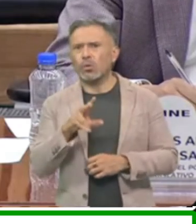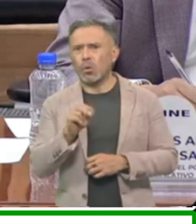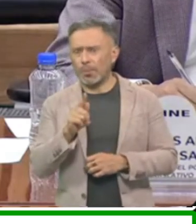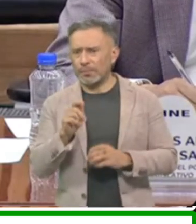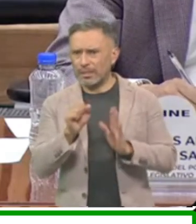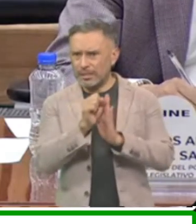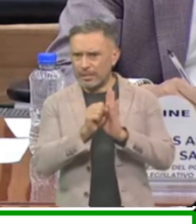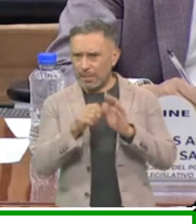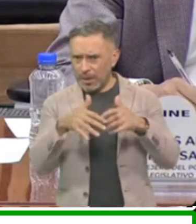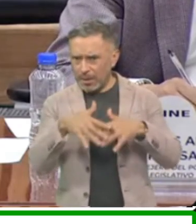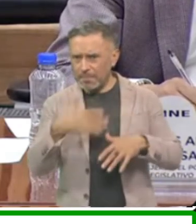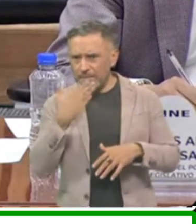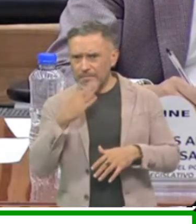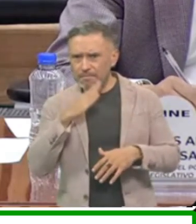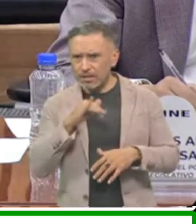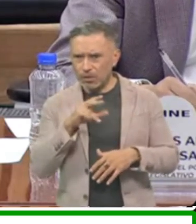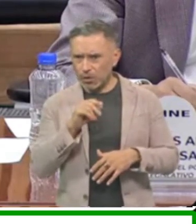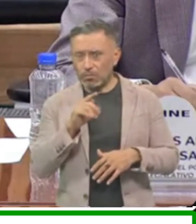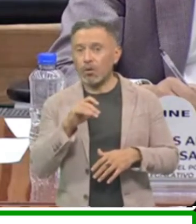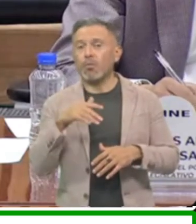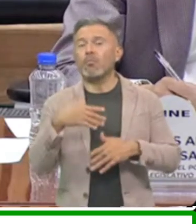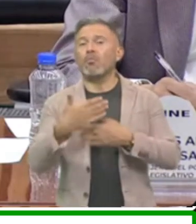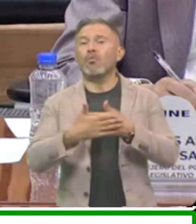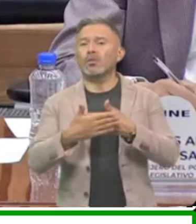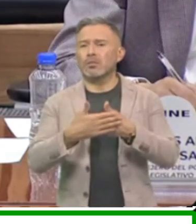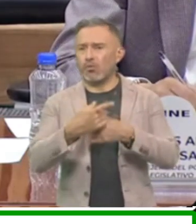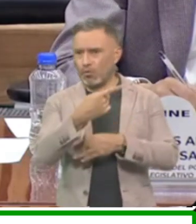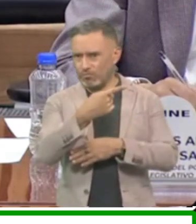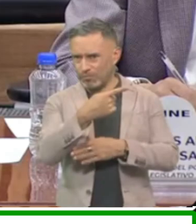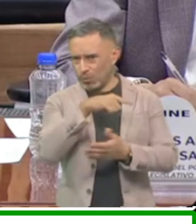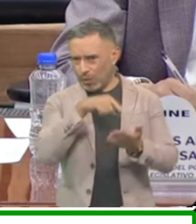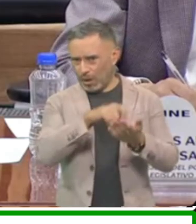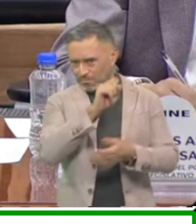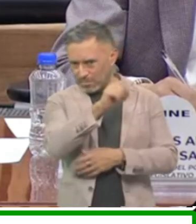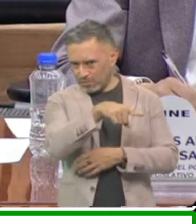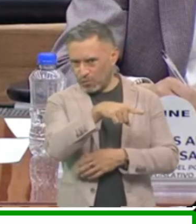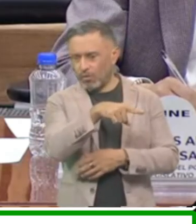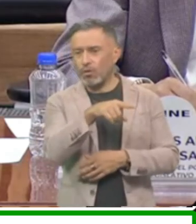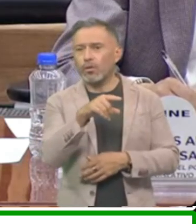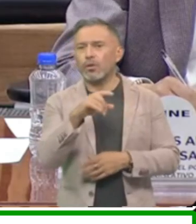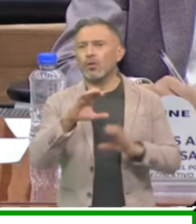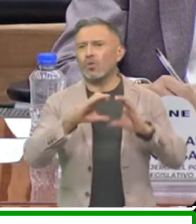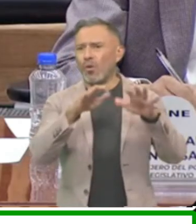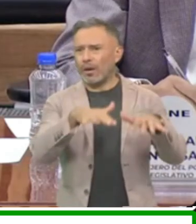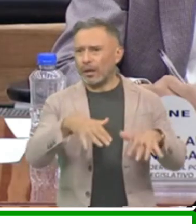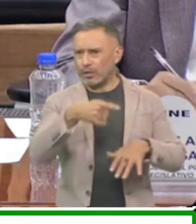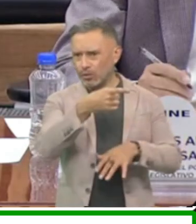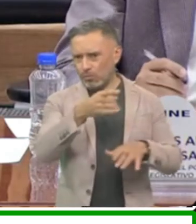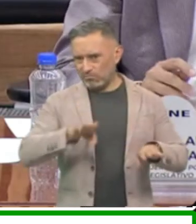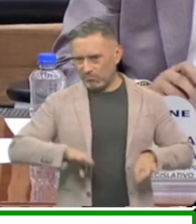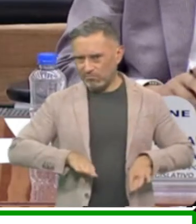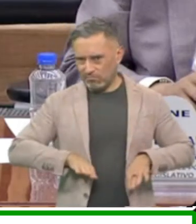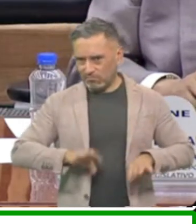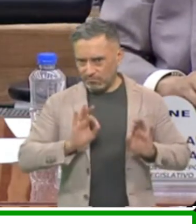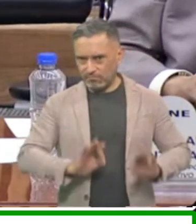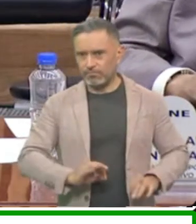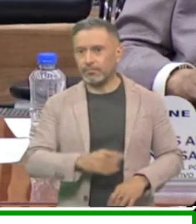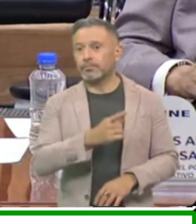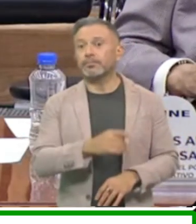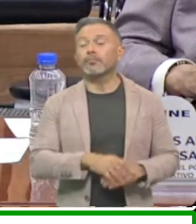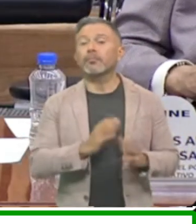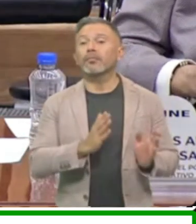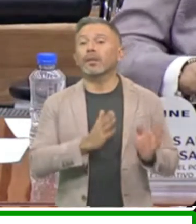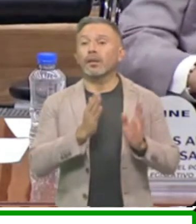sistema, pero hacerlo en el foro adecuado, en el Congreso. Ahora, sobre el caso de